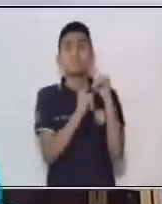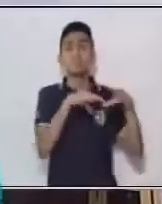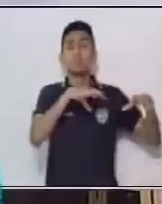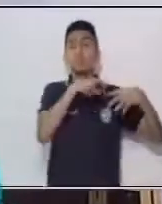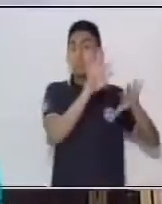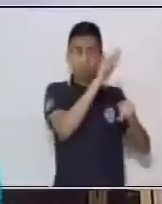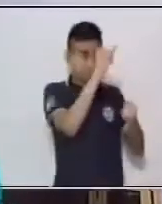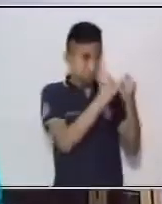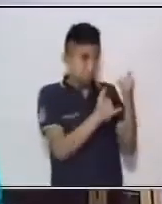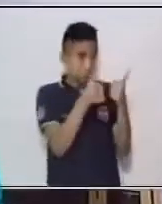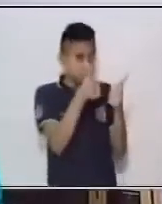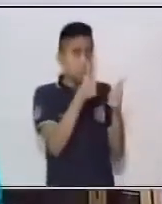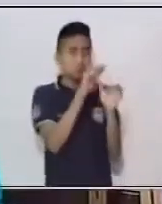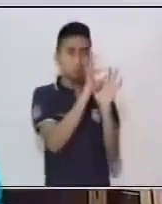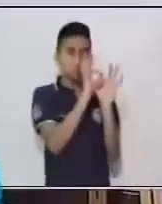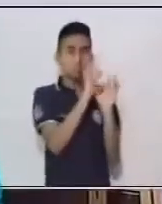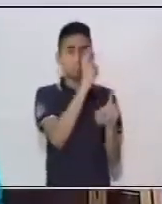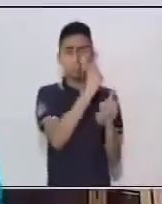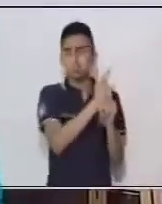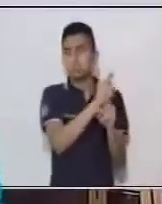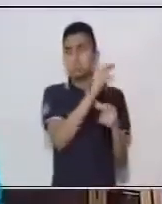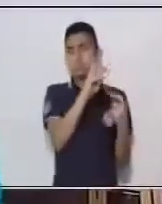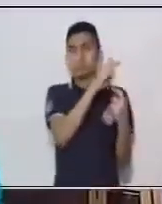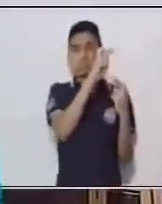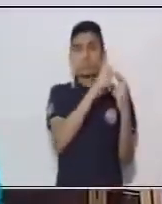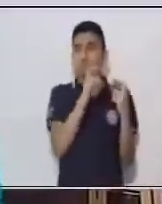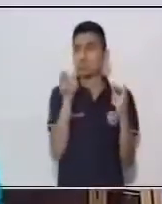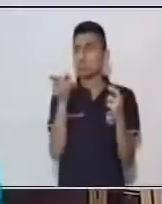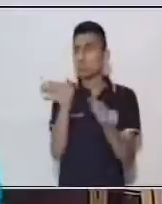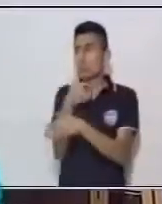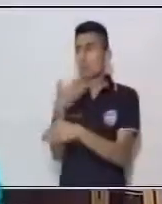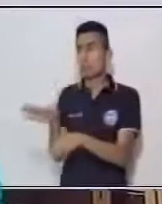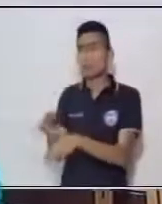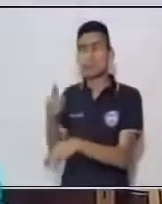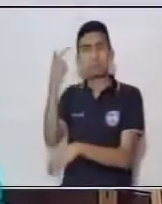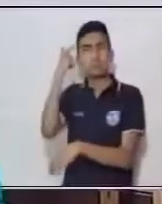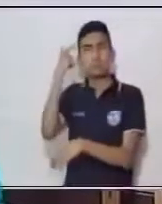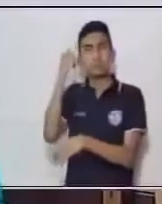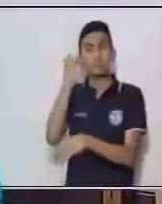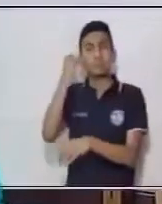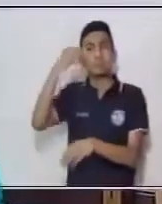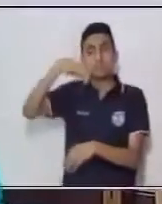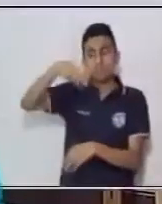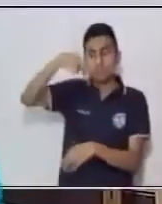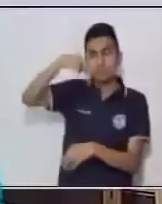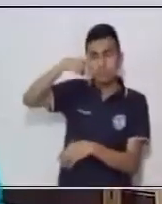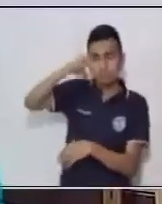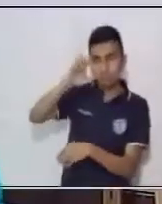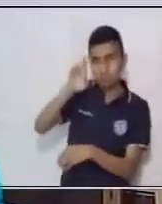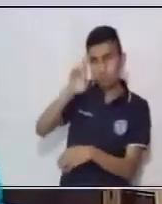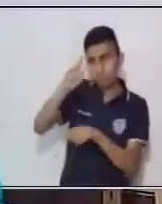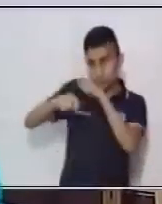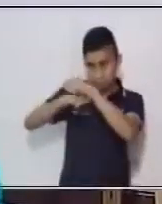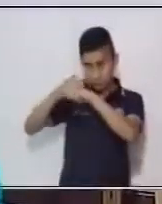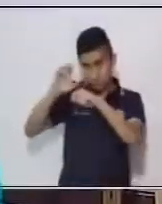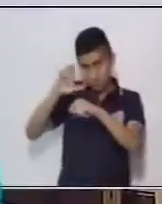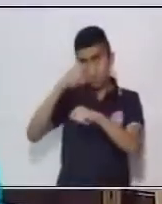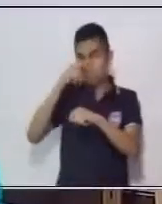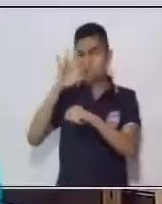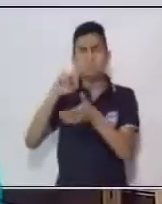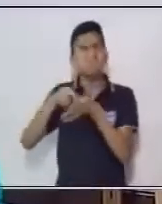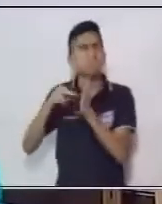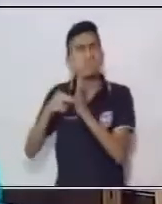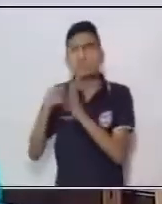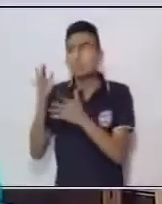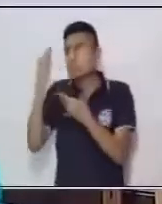si en cierta manera no sabemos en qué momento terminó, si terminó o puede que continúe. Y